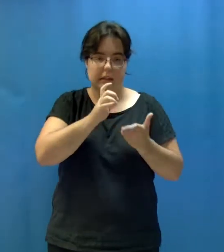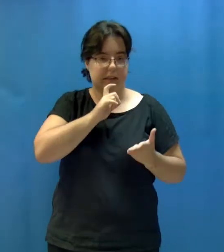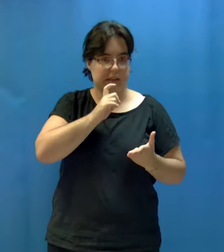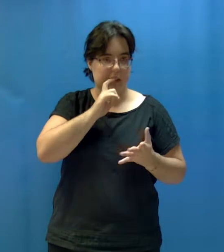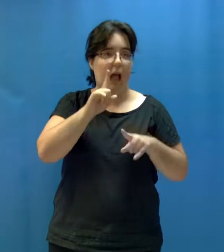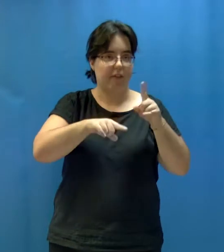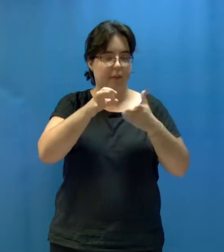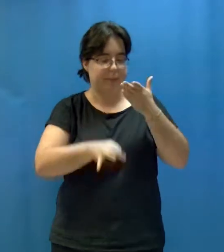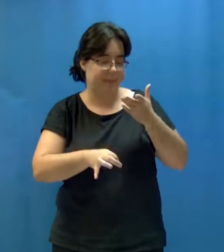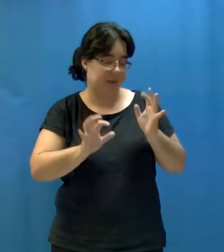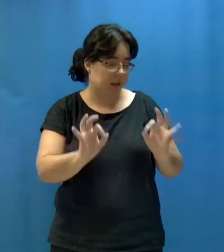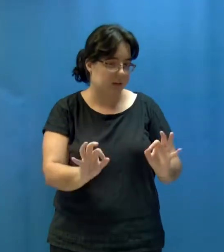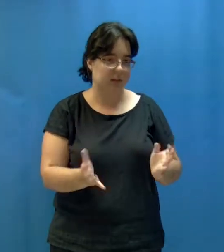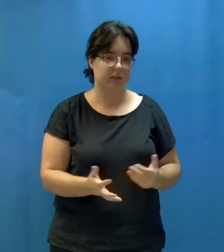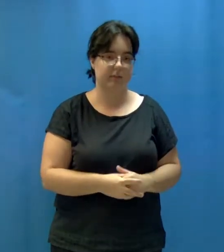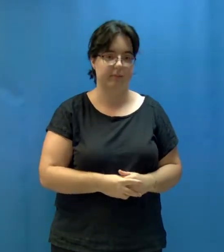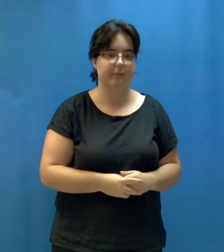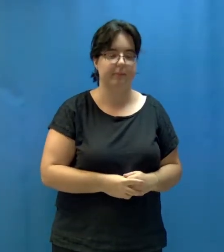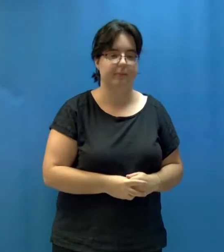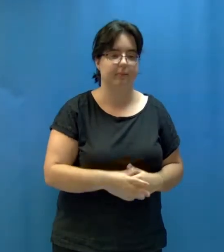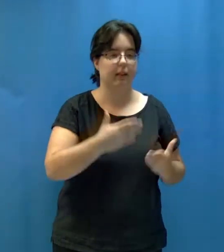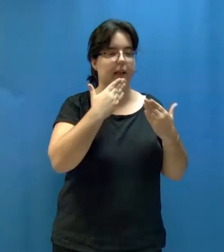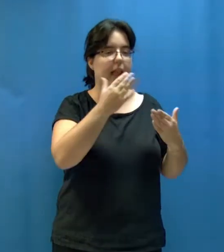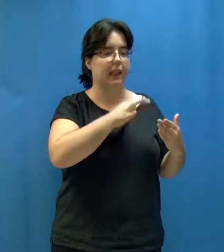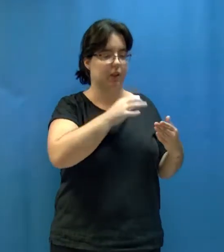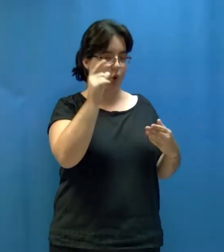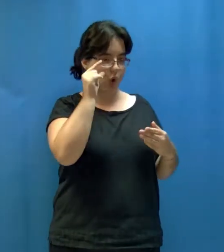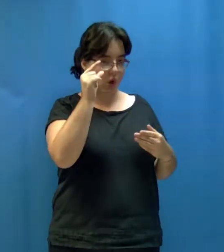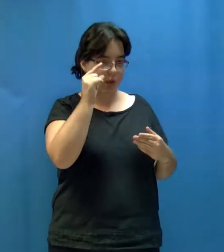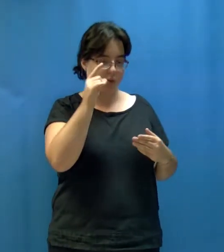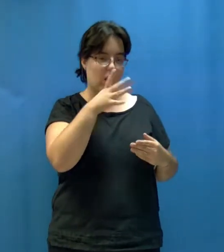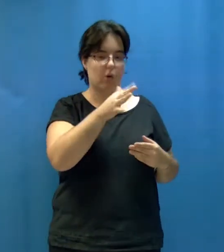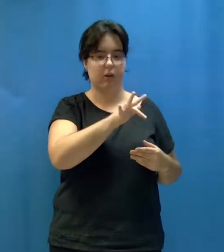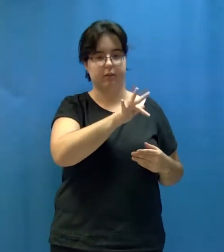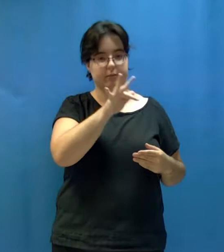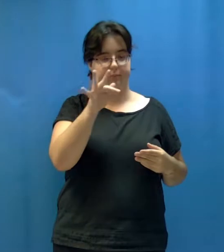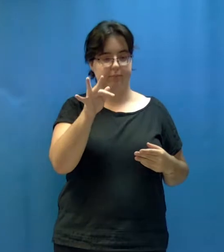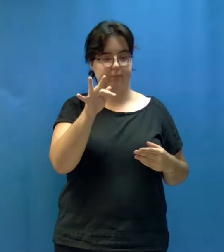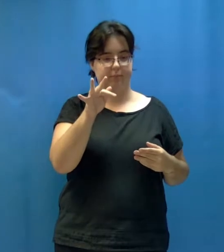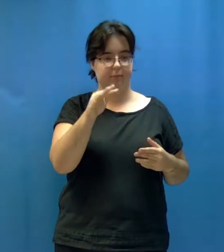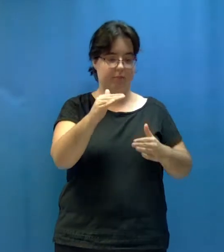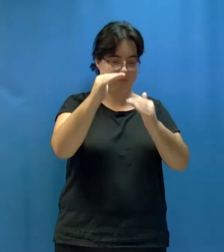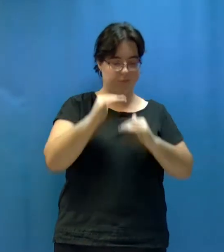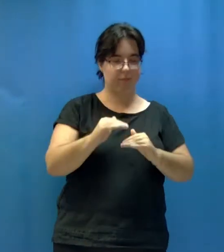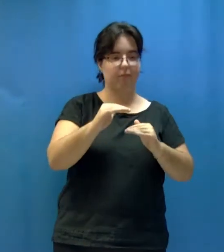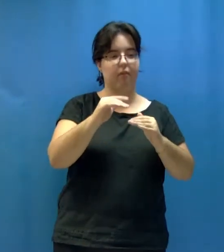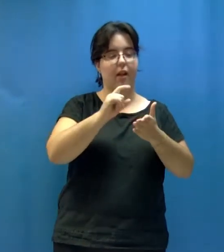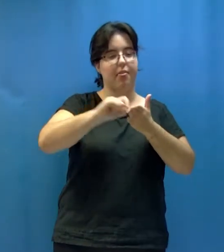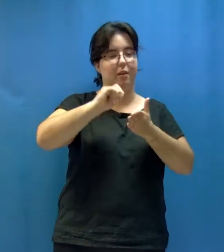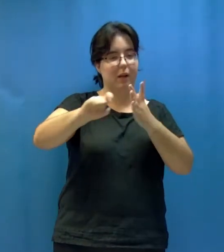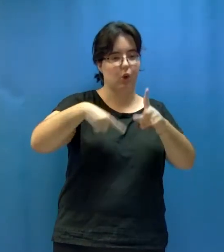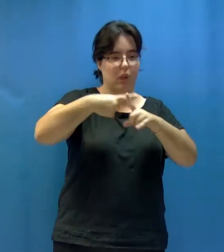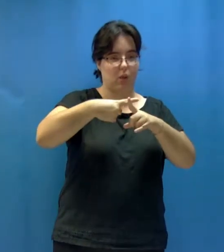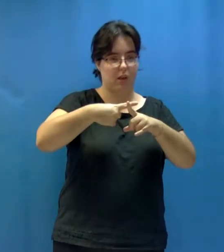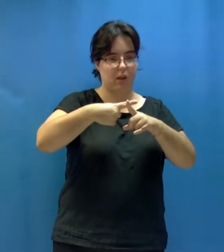a esta situación. Señor Lorenzo. Gracias, señor Lorenzo. Pasamos al despacho extraordinario.